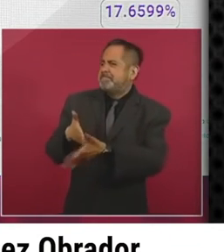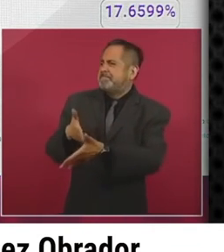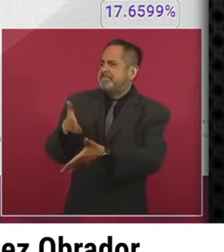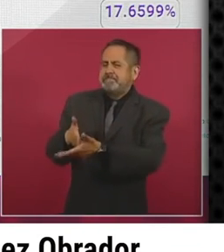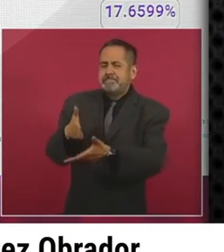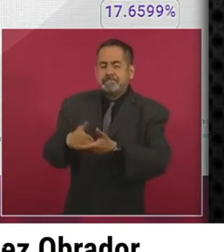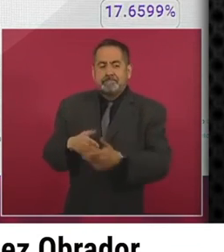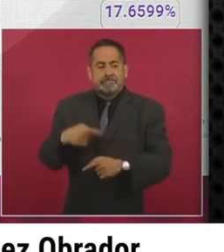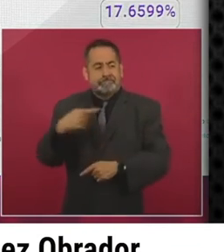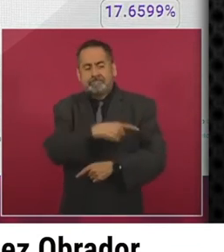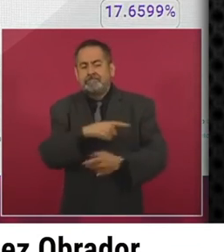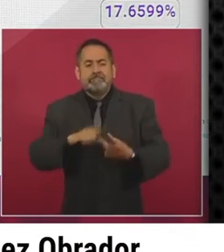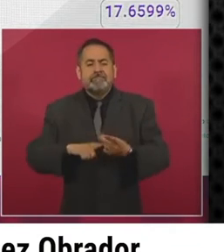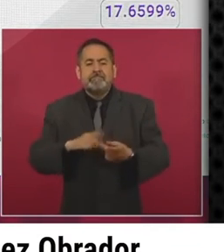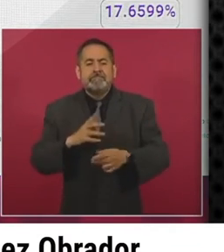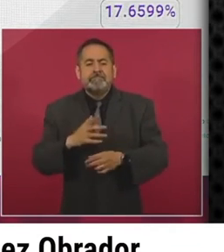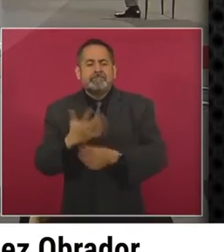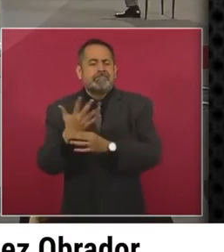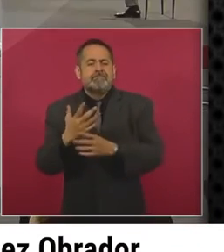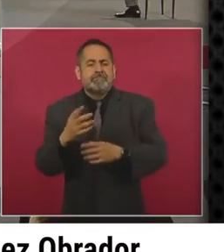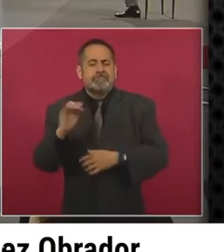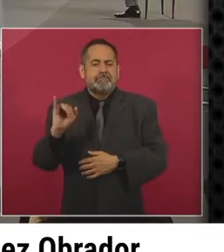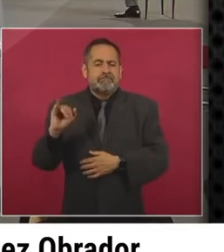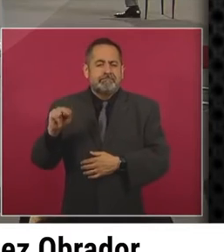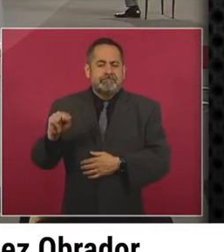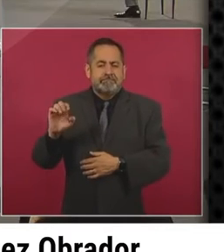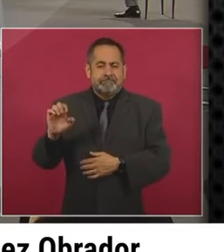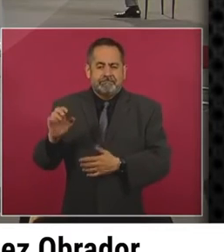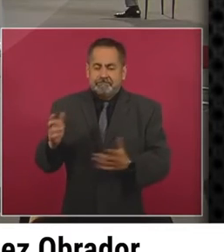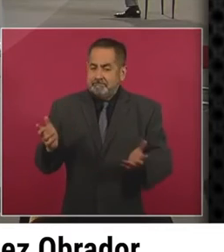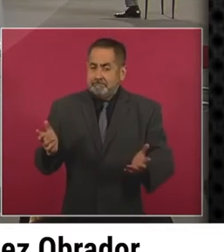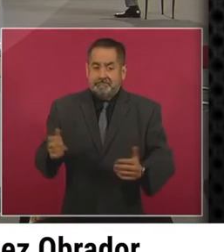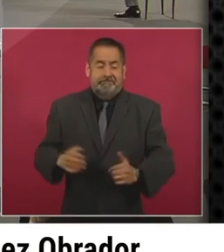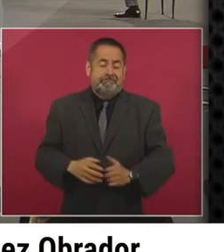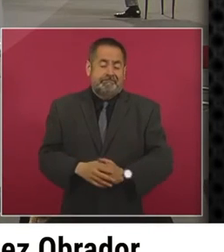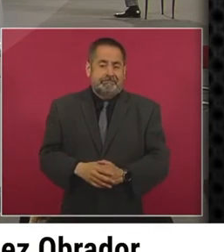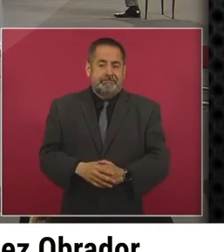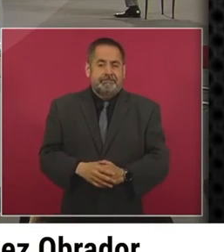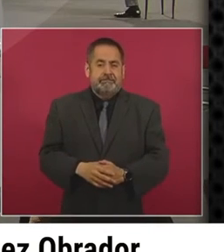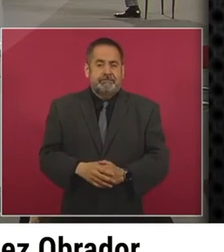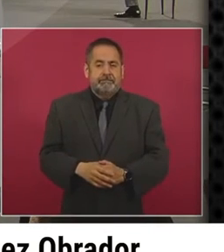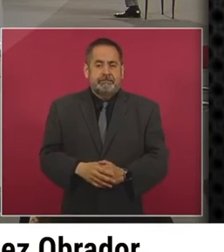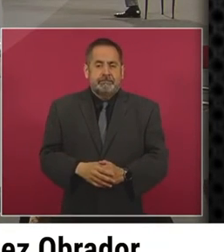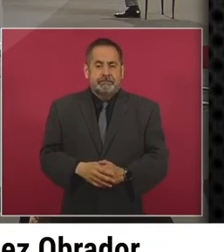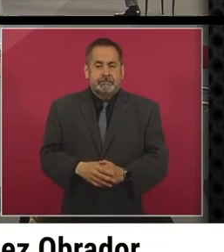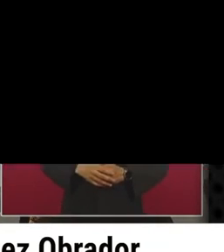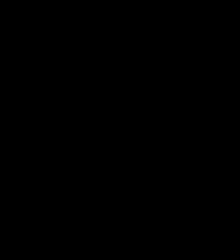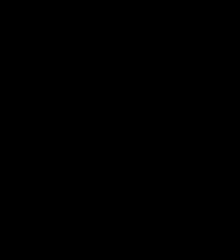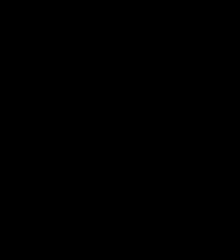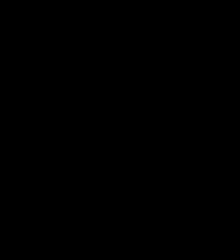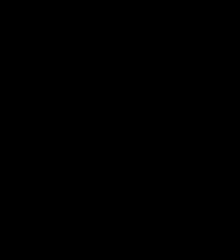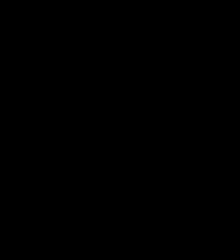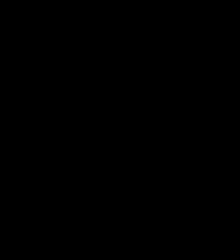represento 9.50 por ciento del padrón de ciudadanos que tiene registrado el instituto nacional electoral